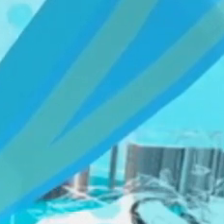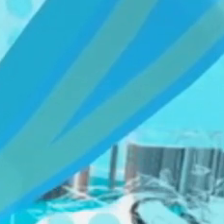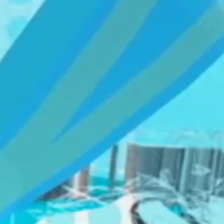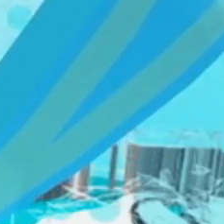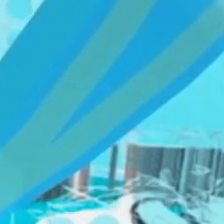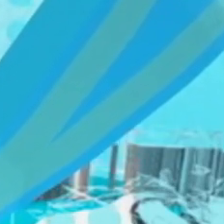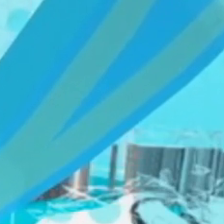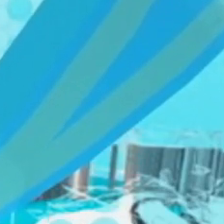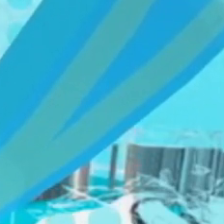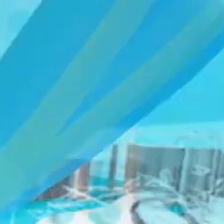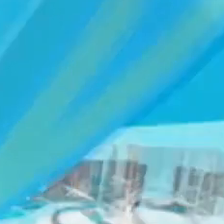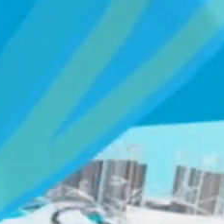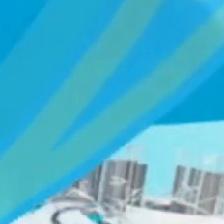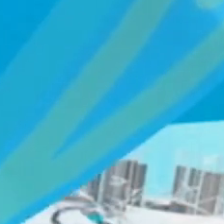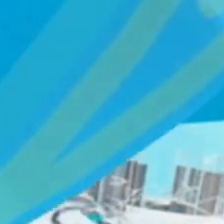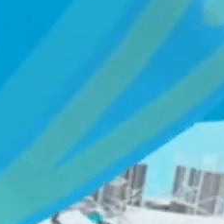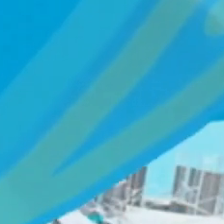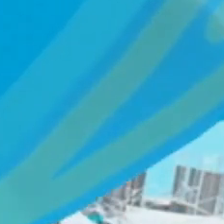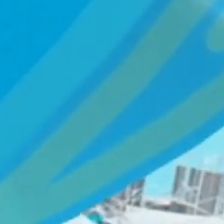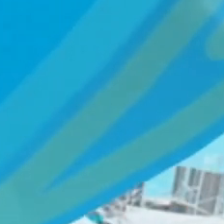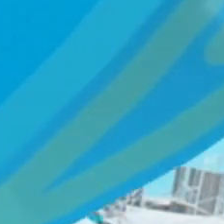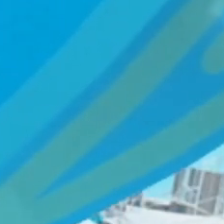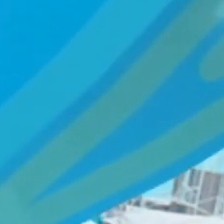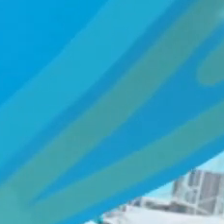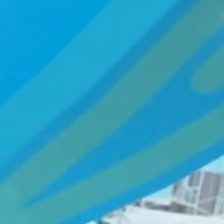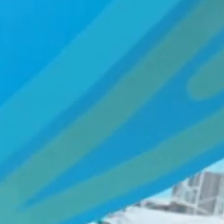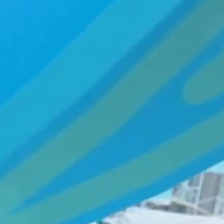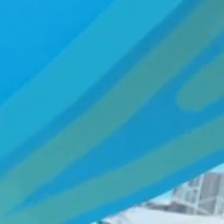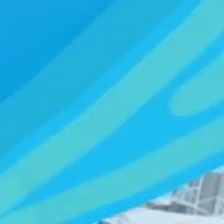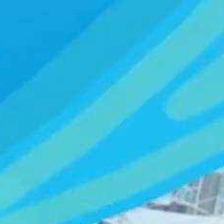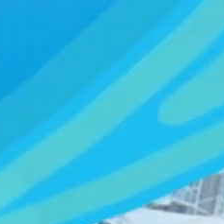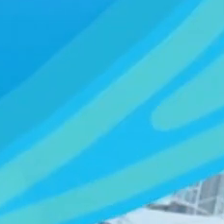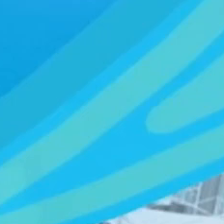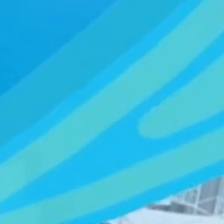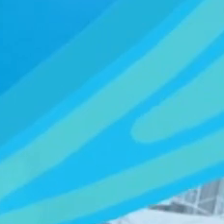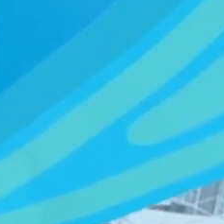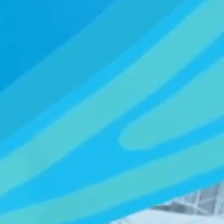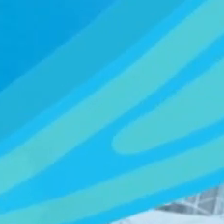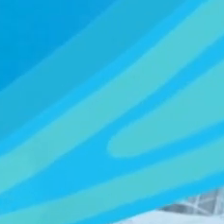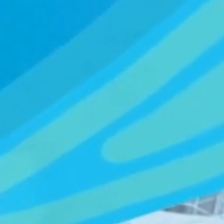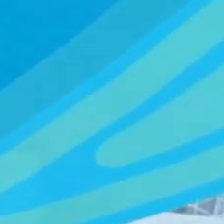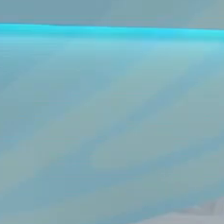Banco Popular presenta El Tipo de Cambio.